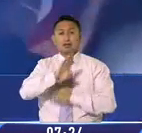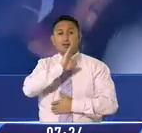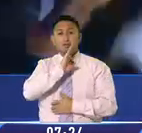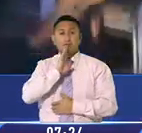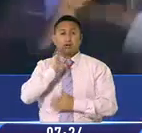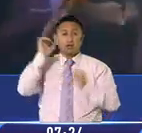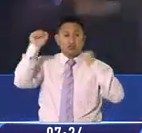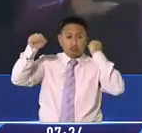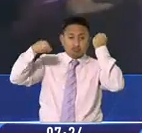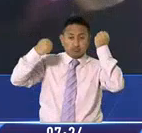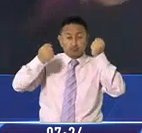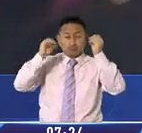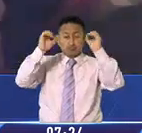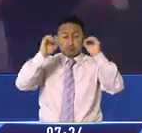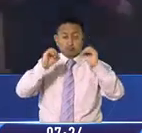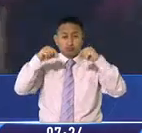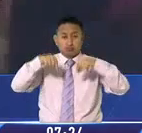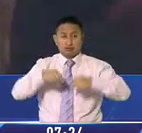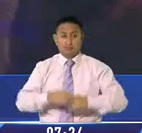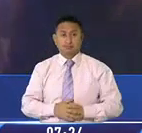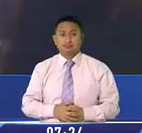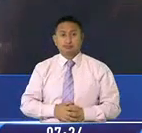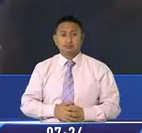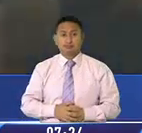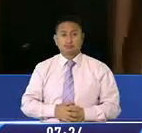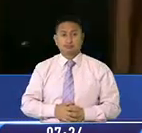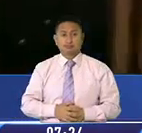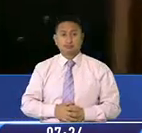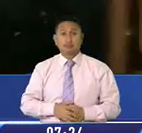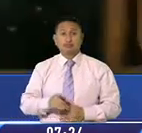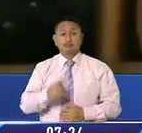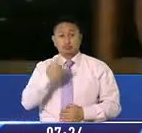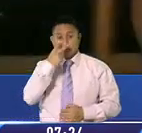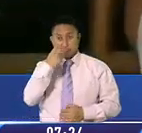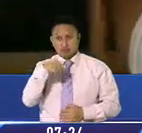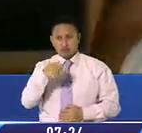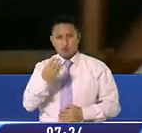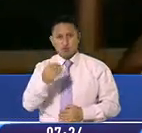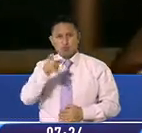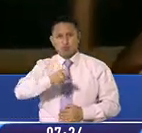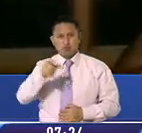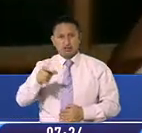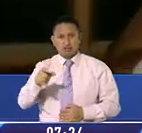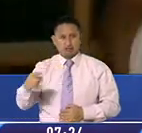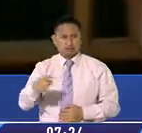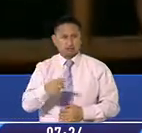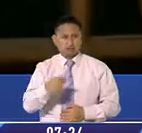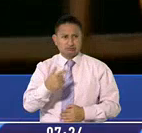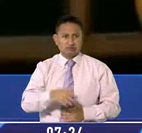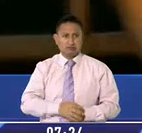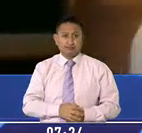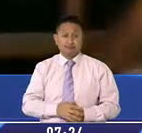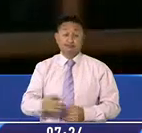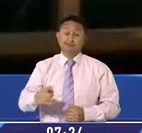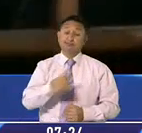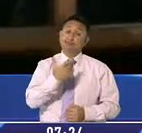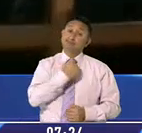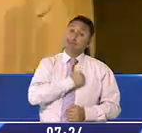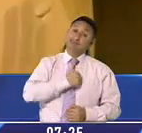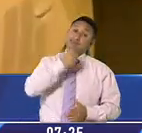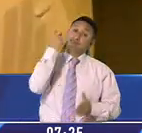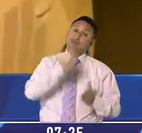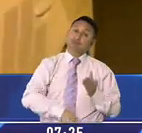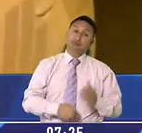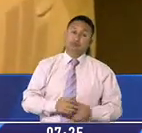de tolerancia, donde se evidenció mucha aglomeración de personas procediendo a la sanción respectiva. Donde pudimos